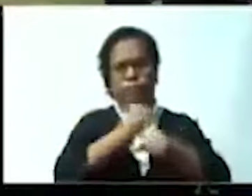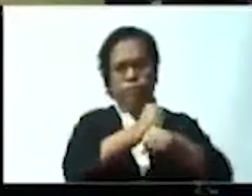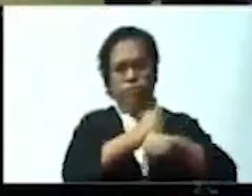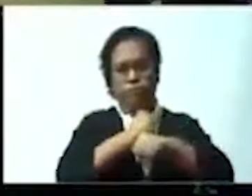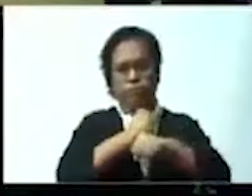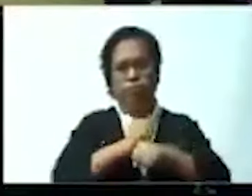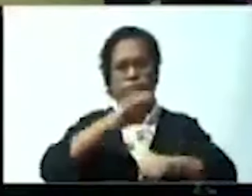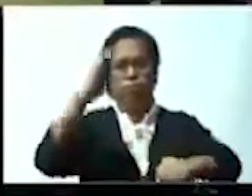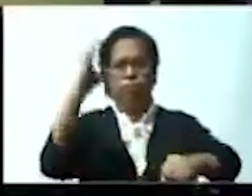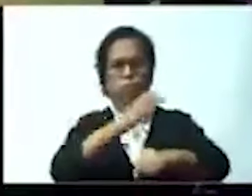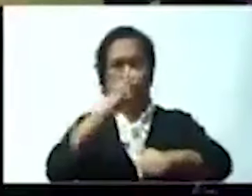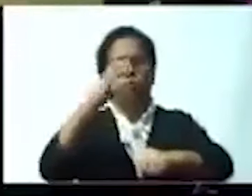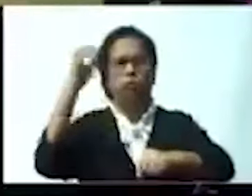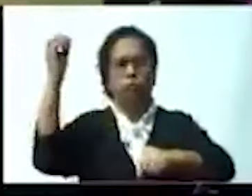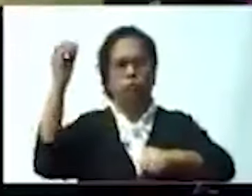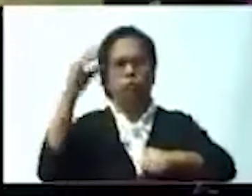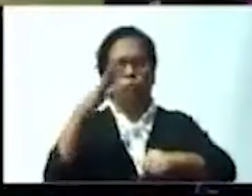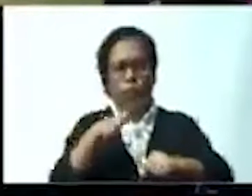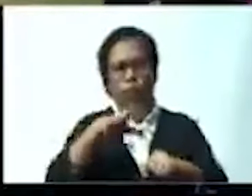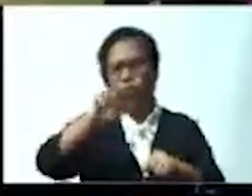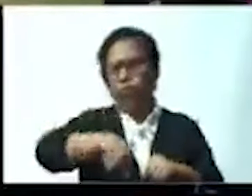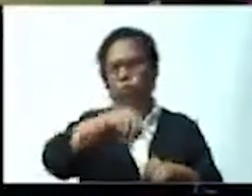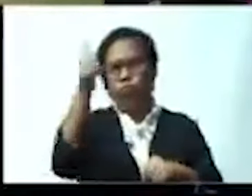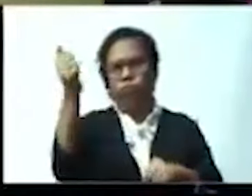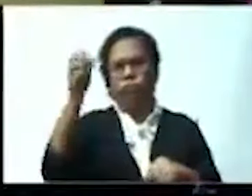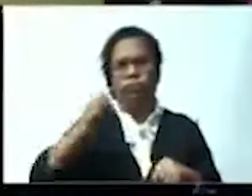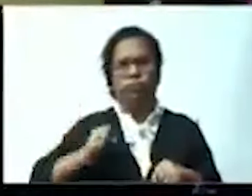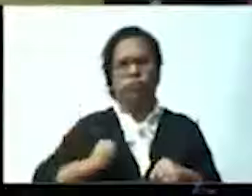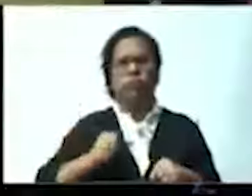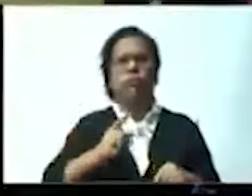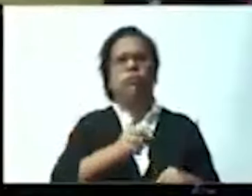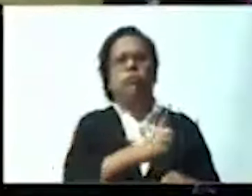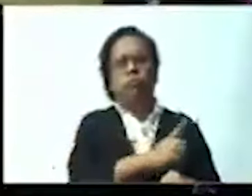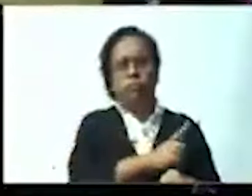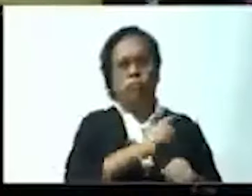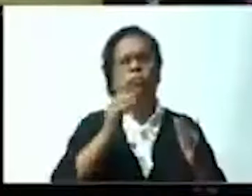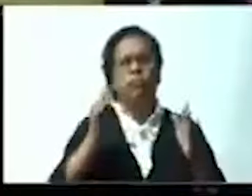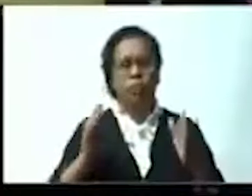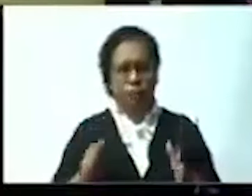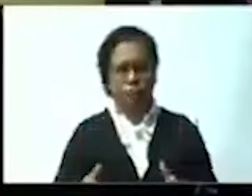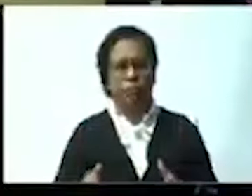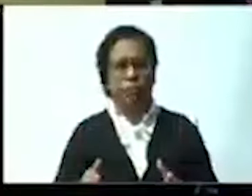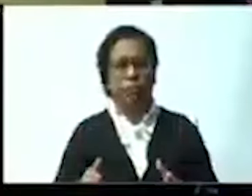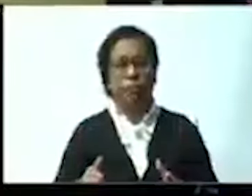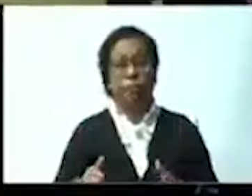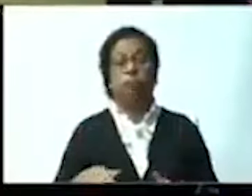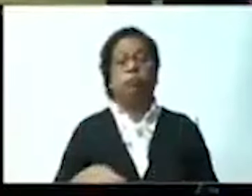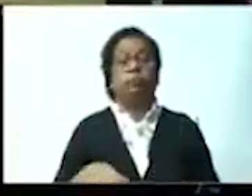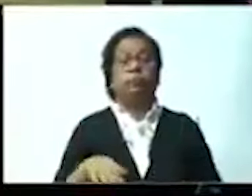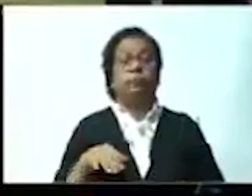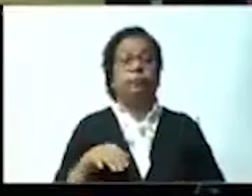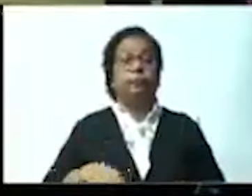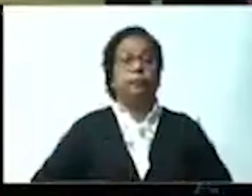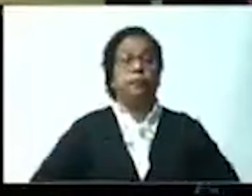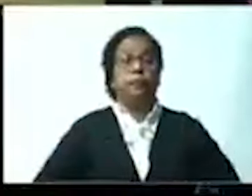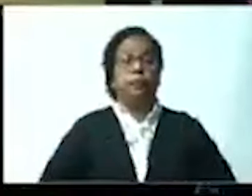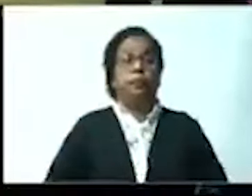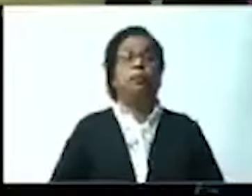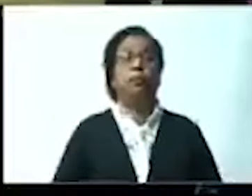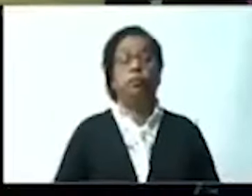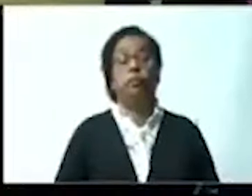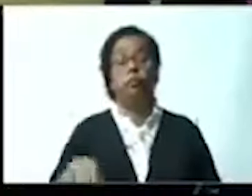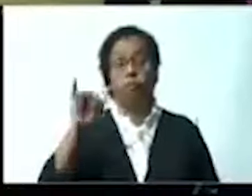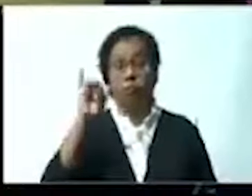demás senadores que tenían mayoría en ese tiempo. El Partido de la Liberación Dominicana, en ese entonces, presidente